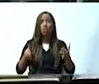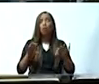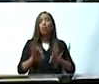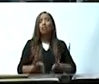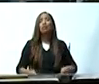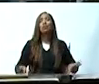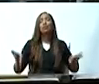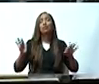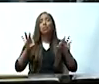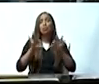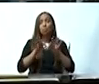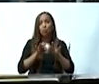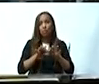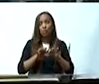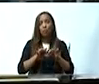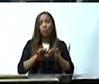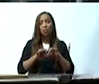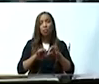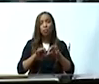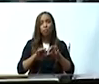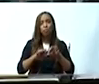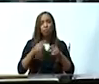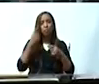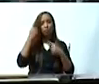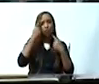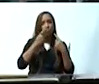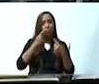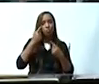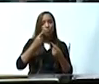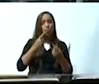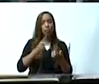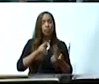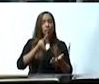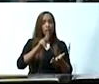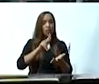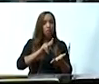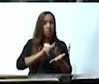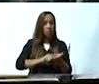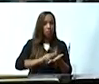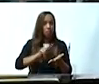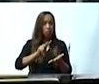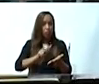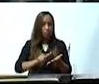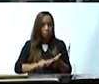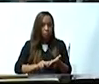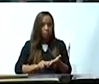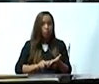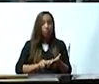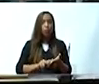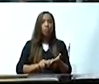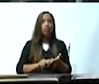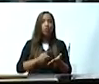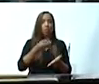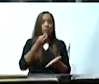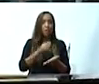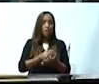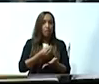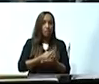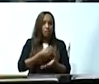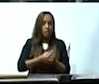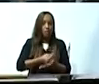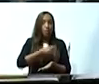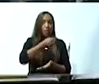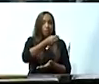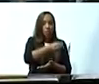las inversiones que vienen a través de esta figura, las inversiones público-privado, y una tercera que es a través de la ley que aprobó